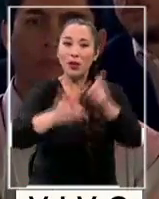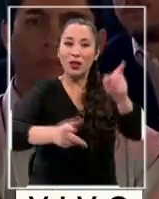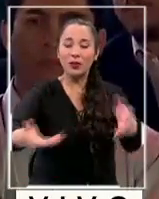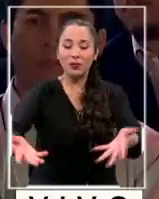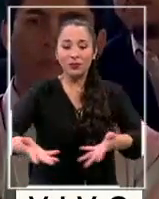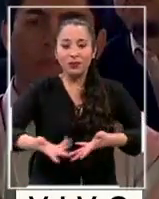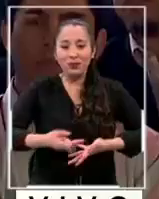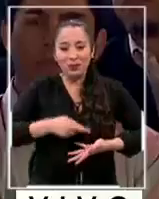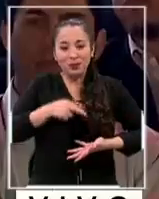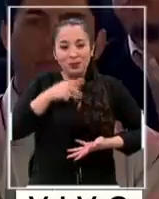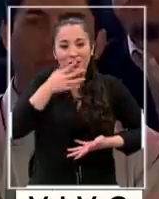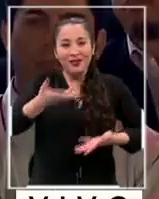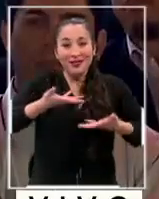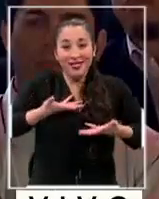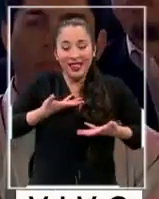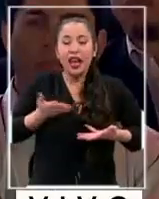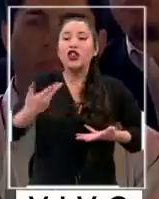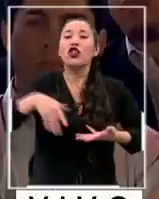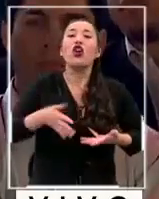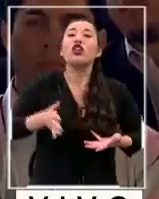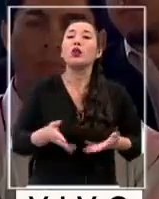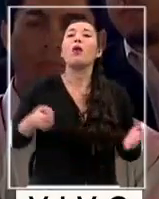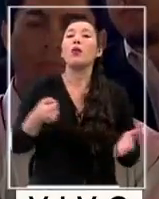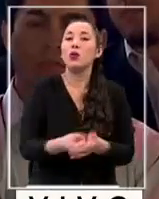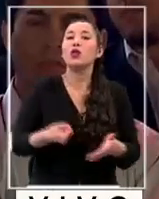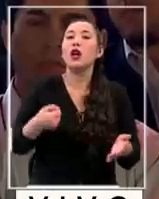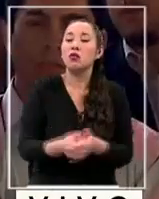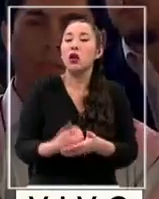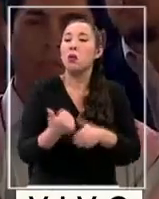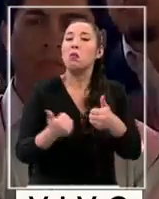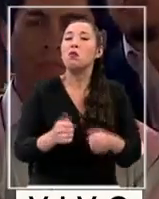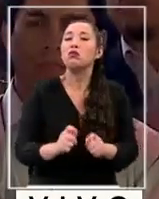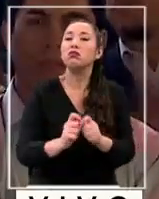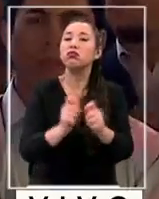ustedes, y sacamos adelante una campaña.